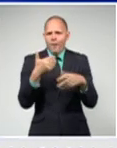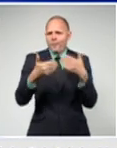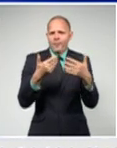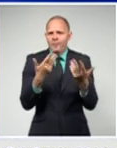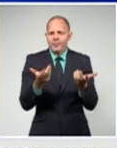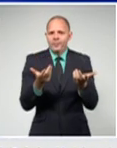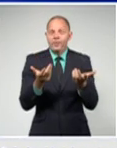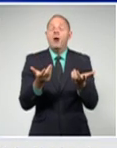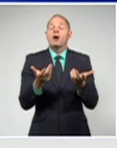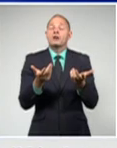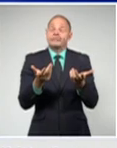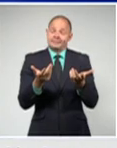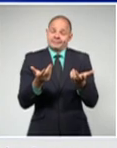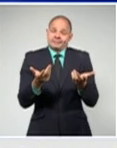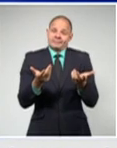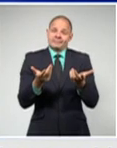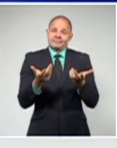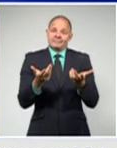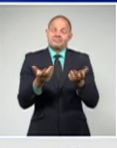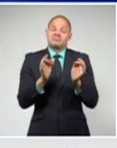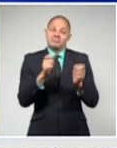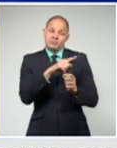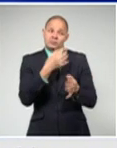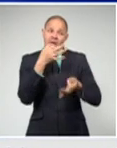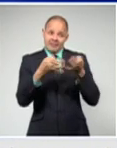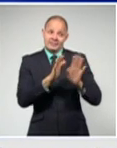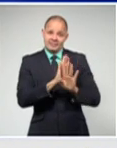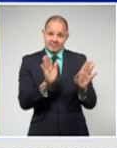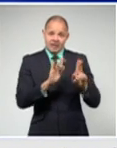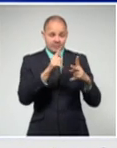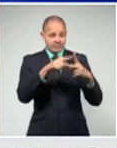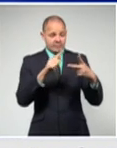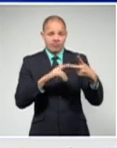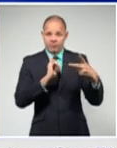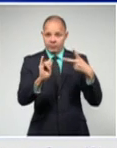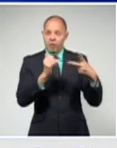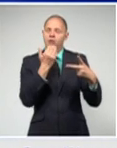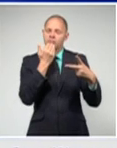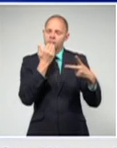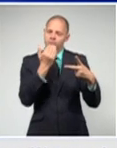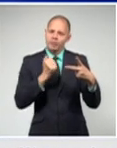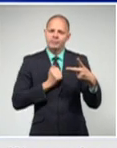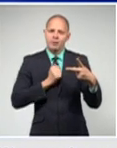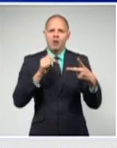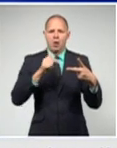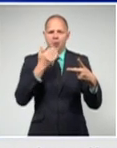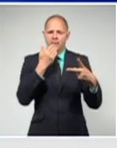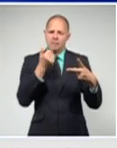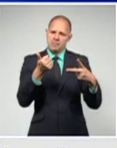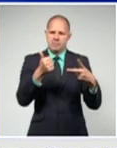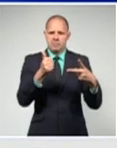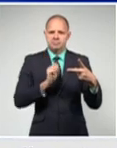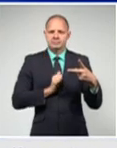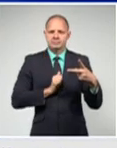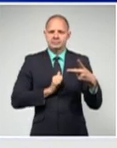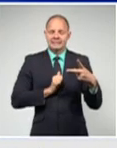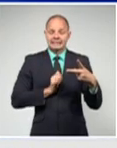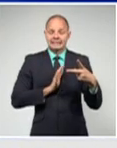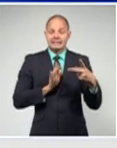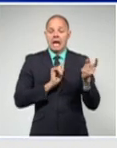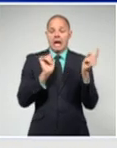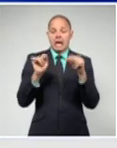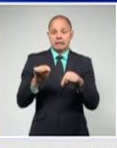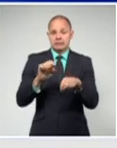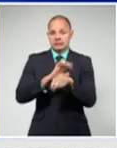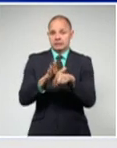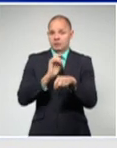esas noticias que has dado, bueno, pues un poco más positivo, o sea, los indicadores todavía no logran